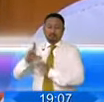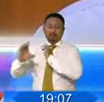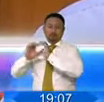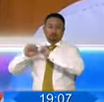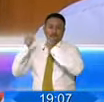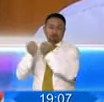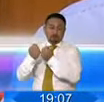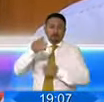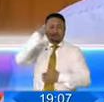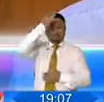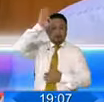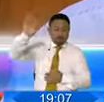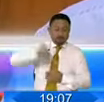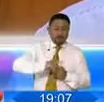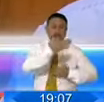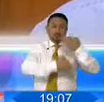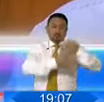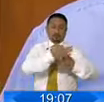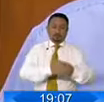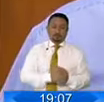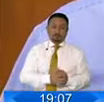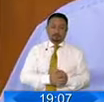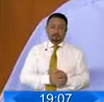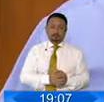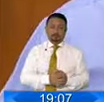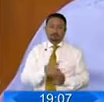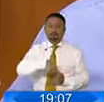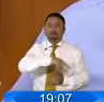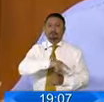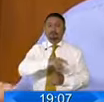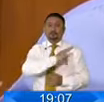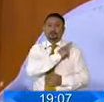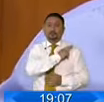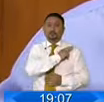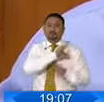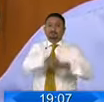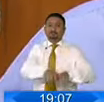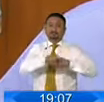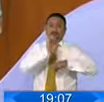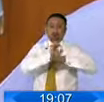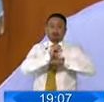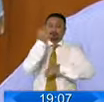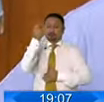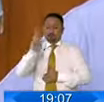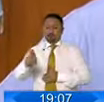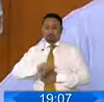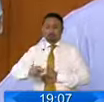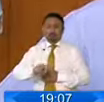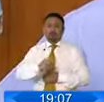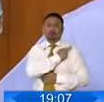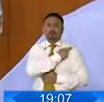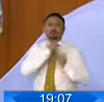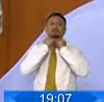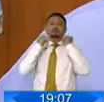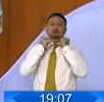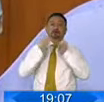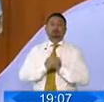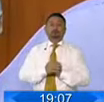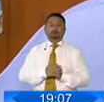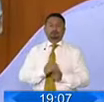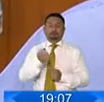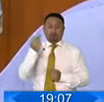social, filosofía, jurisprudencia. Estamos también en la Universidad Agraria del Ecuador, en el sur, en la Universidad Salesiana, que también es del sur de la